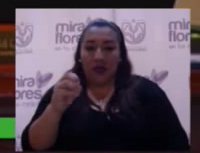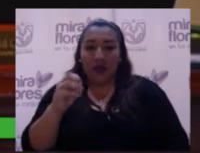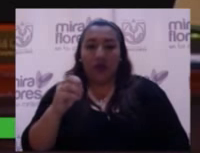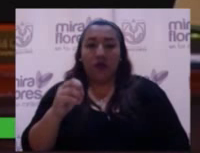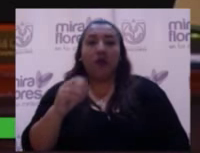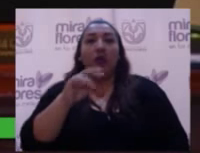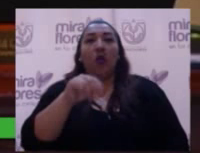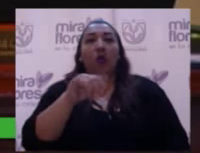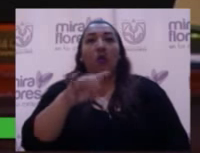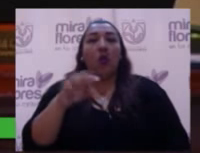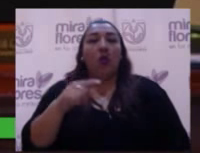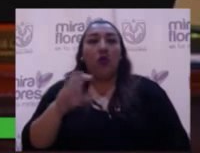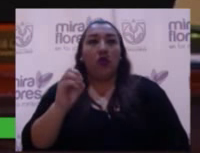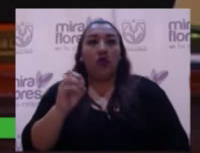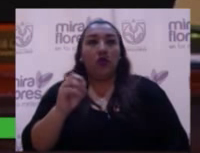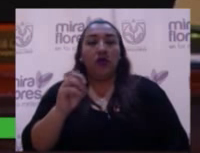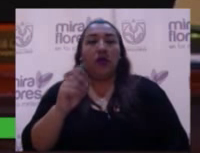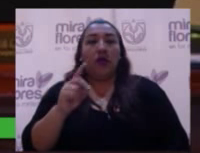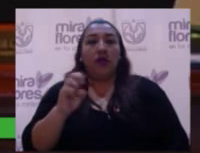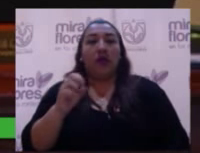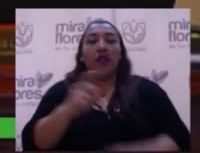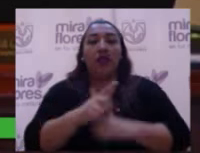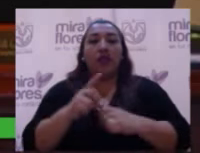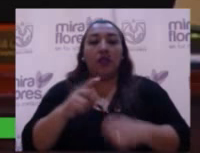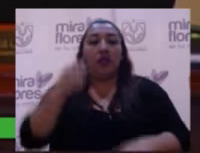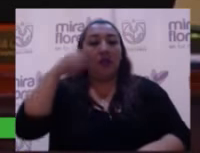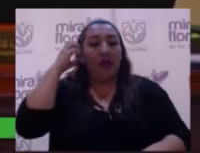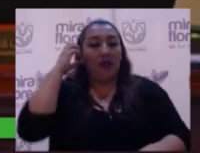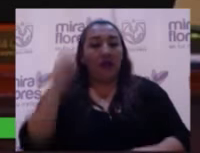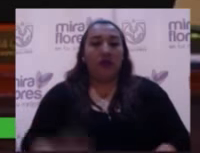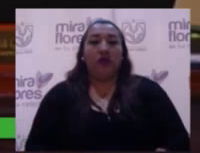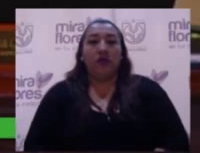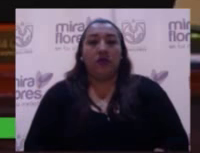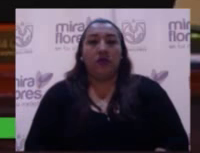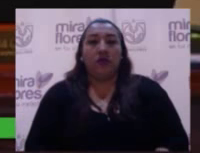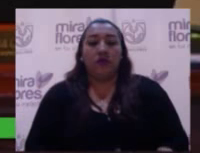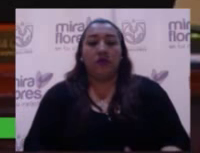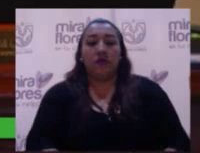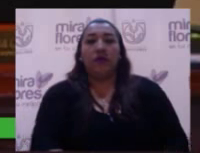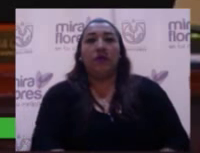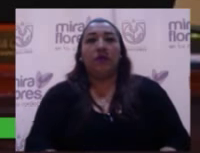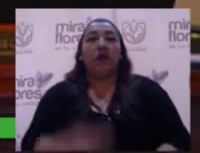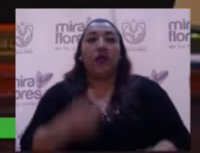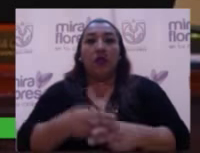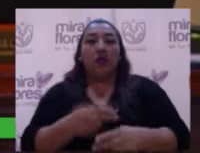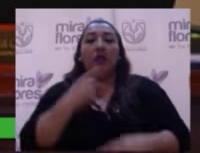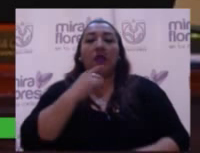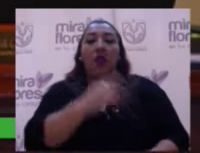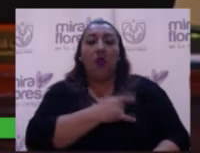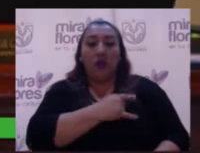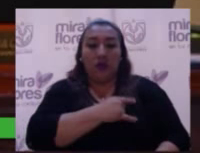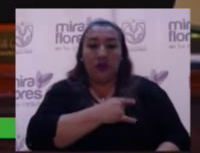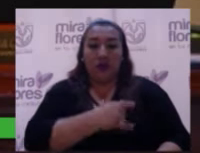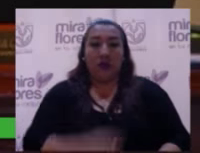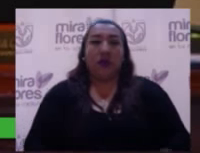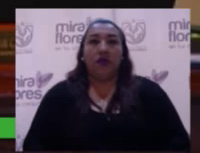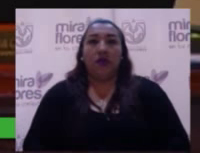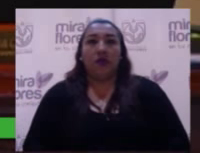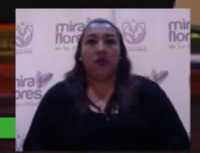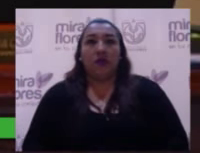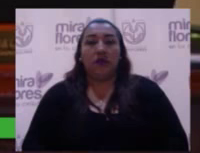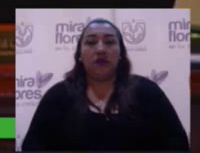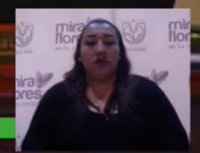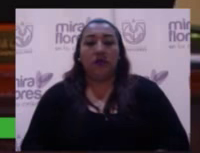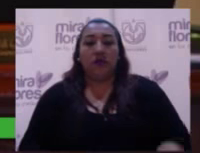Jorge Muñoz, alcalde del distrito de Miraflores. En nombre del Centro de Estudios Preuniversitarios de la Universidad Peruana Cayetano